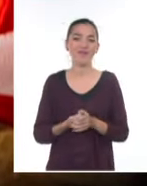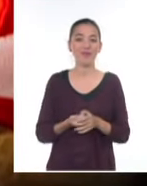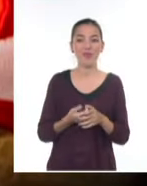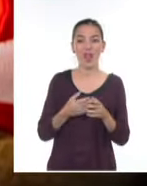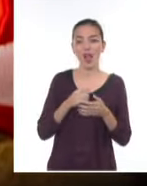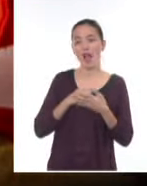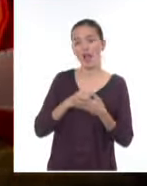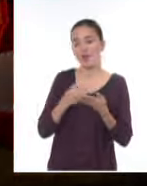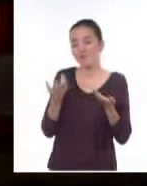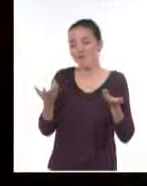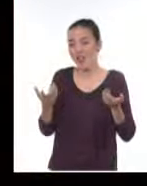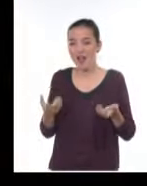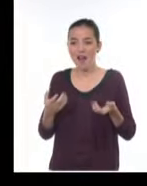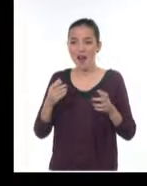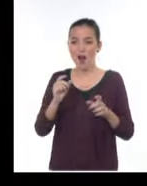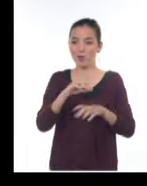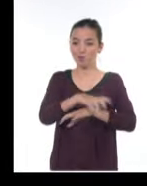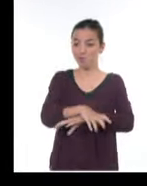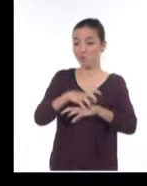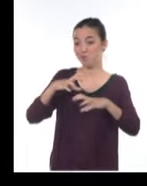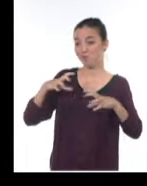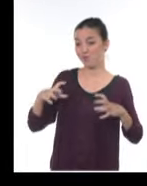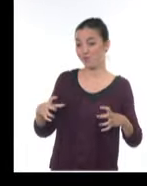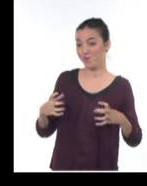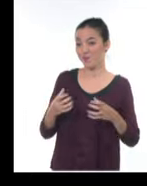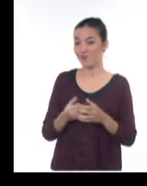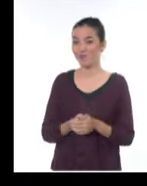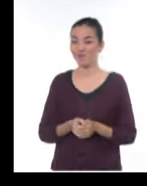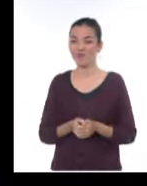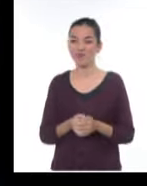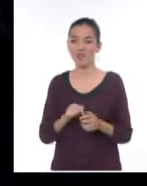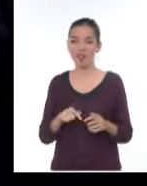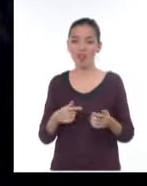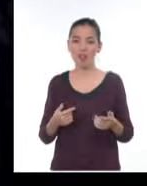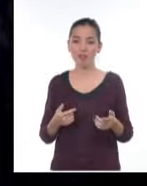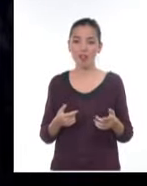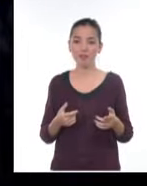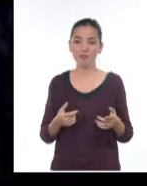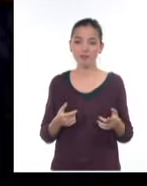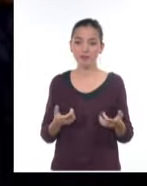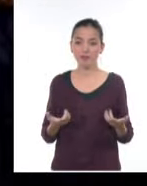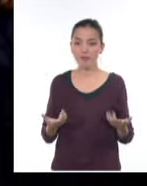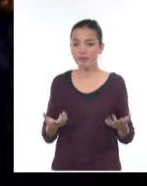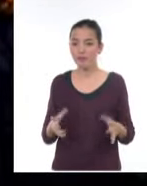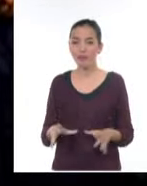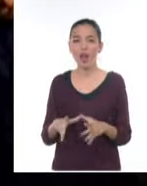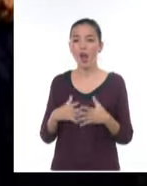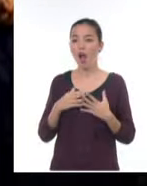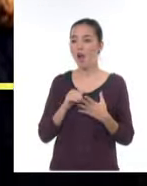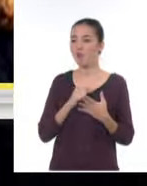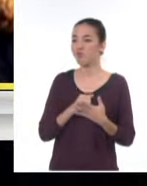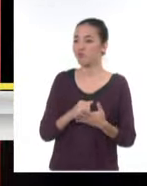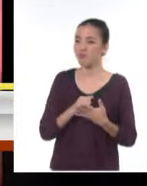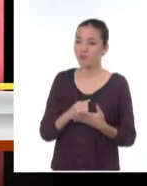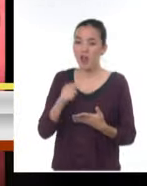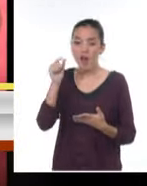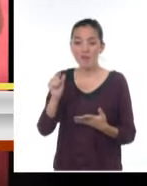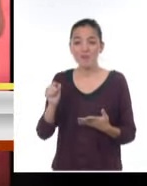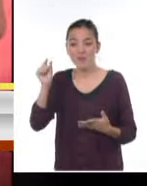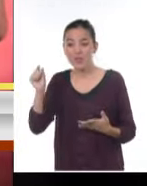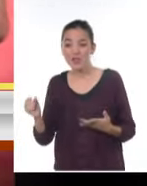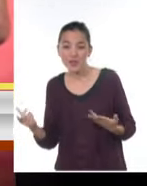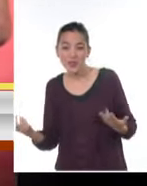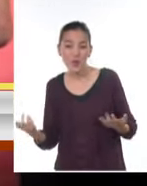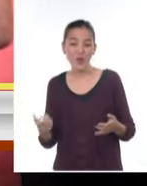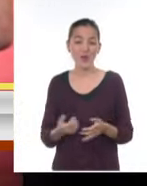El Grupo Onondibepa es el encargado de esta misión de altruismo absoluto, mostrando cómo desde el arte, con